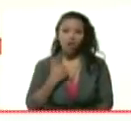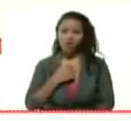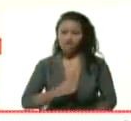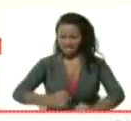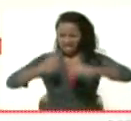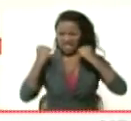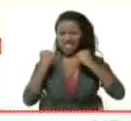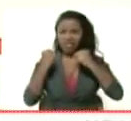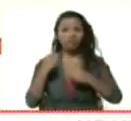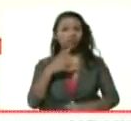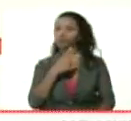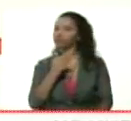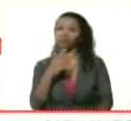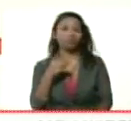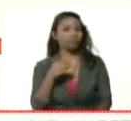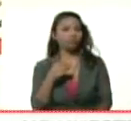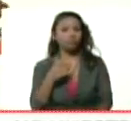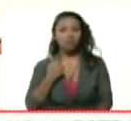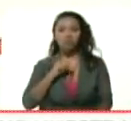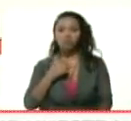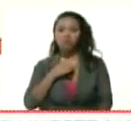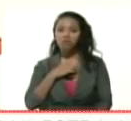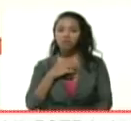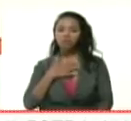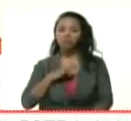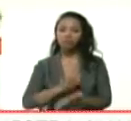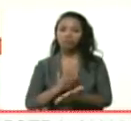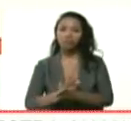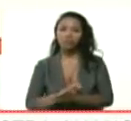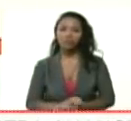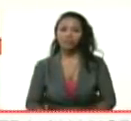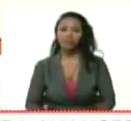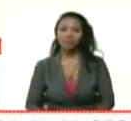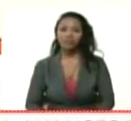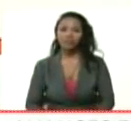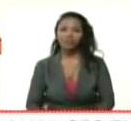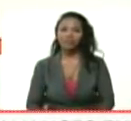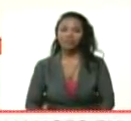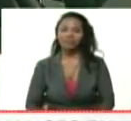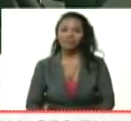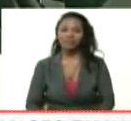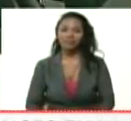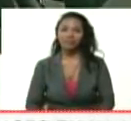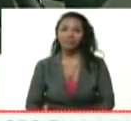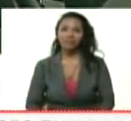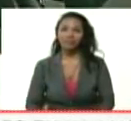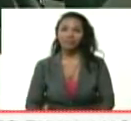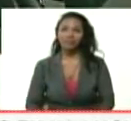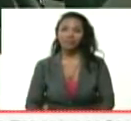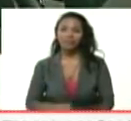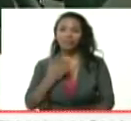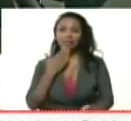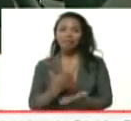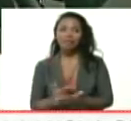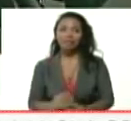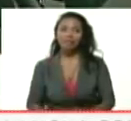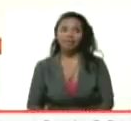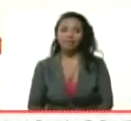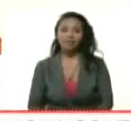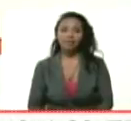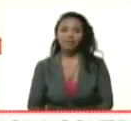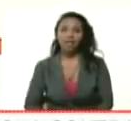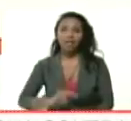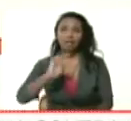prepotentes, pero sabemos más de lo que ellos creen. Gracias. La